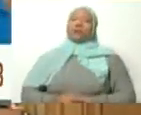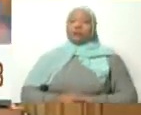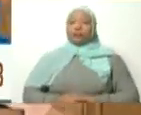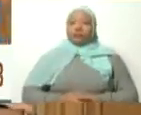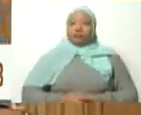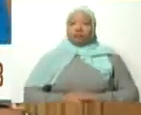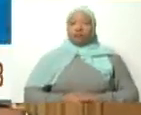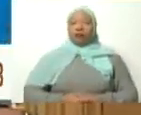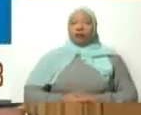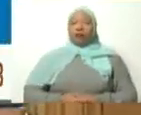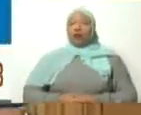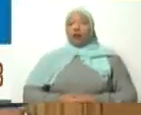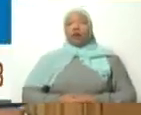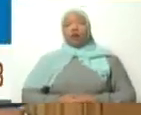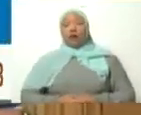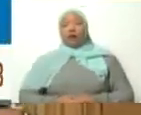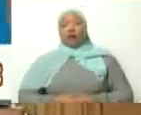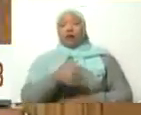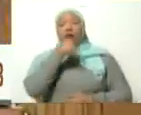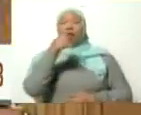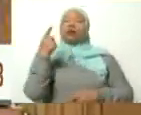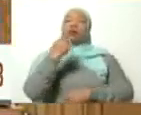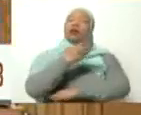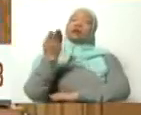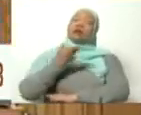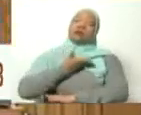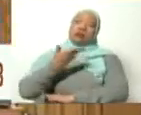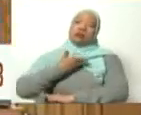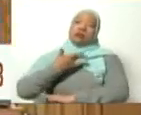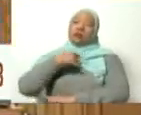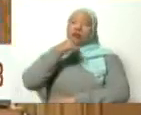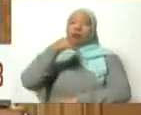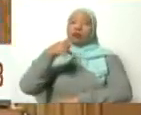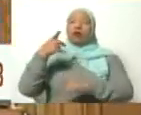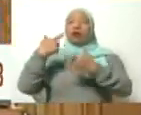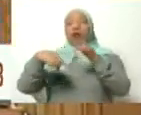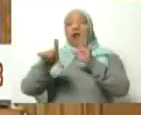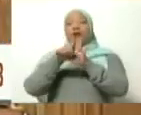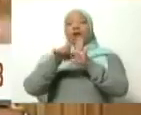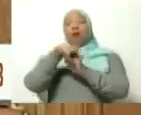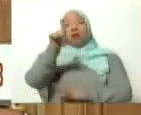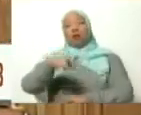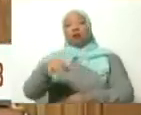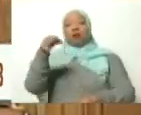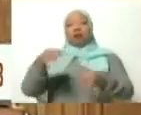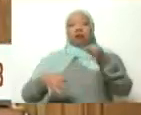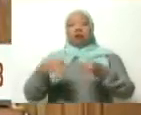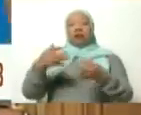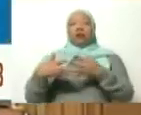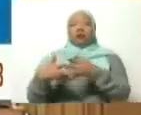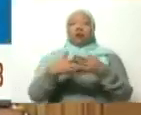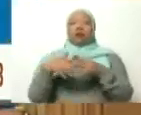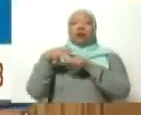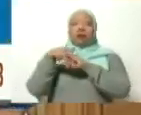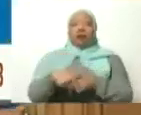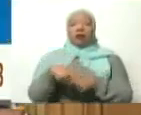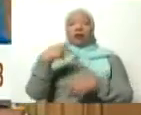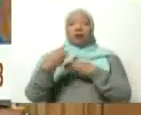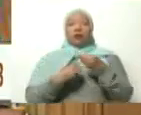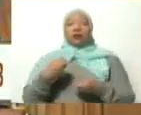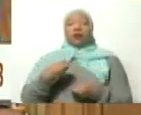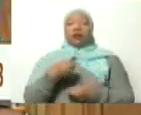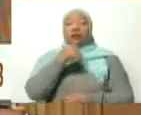tiene todo este entramado de sanciones ilícitas e ilegítimas, sino que a través de la extorsión, del